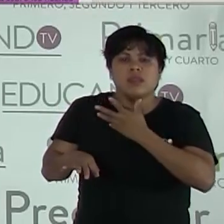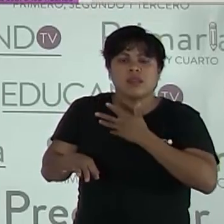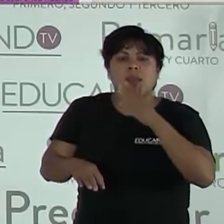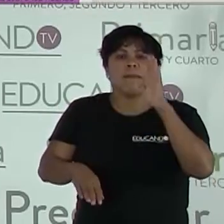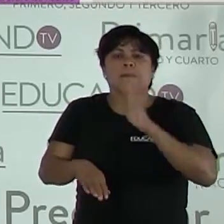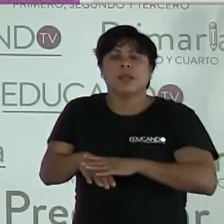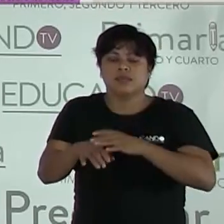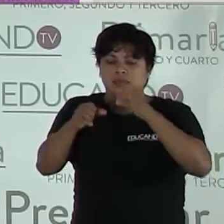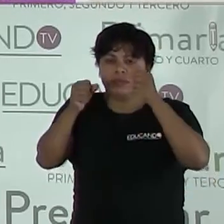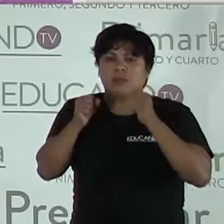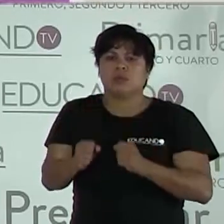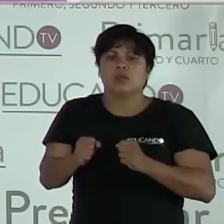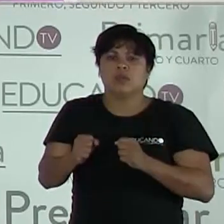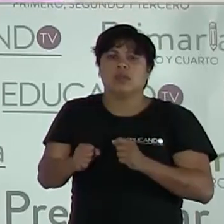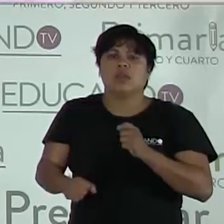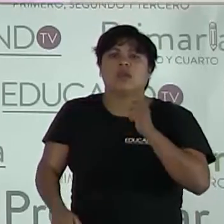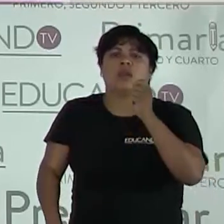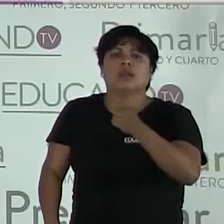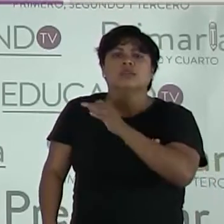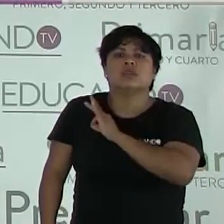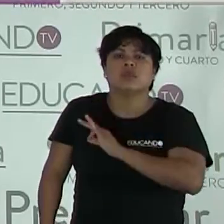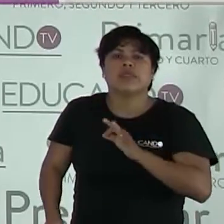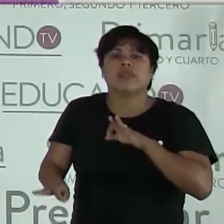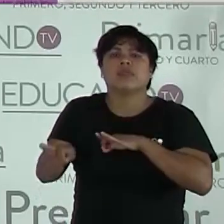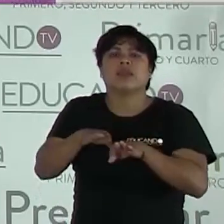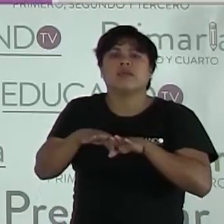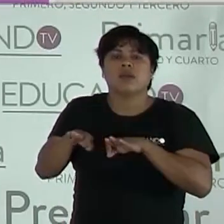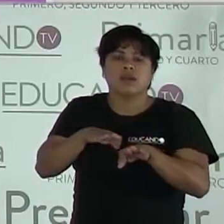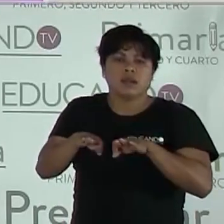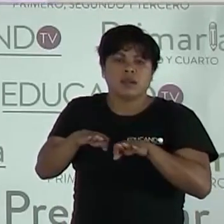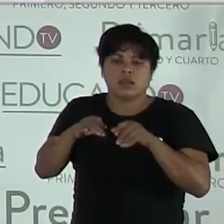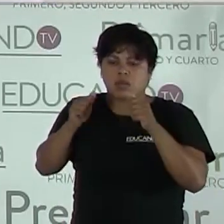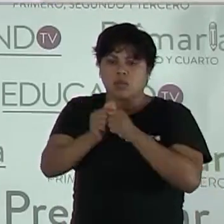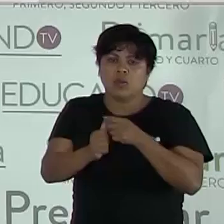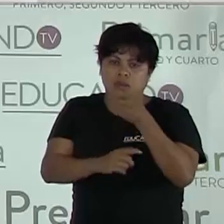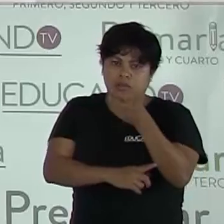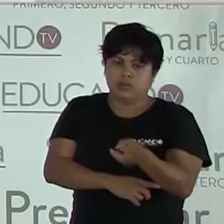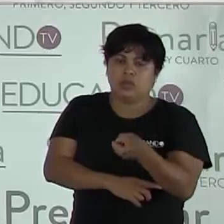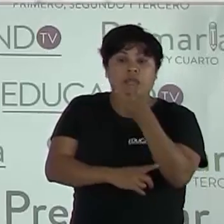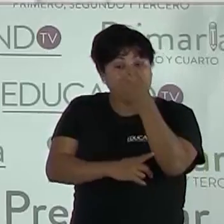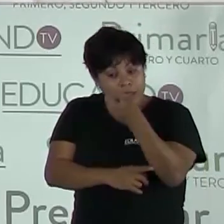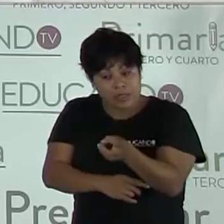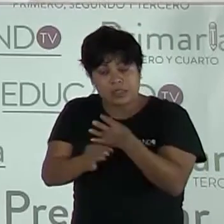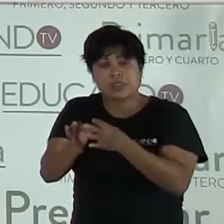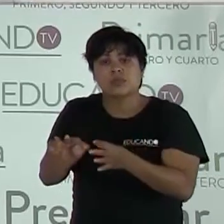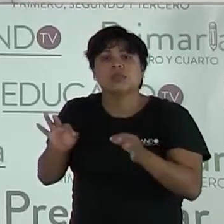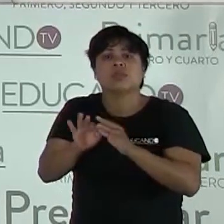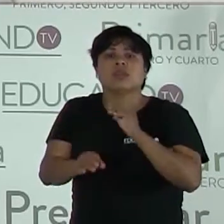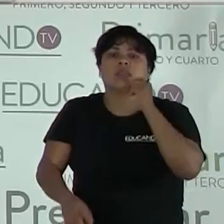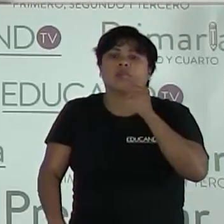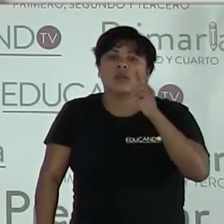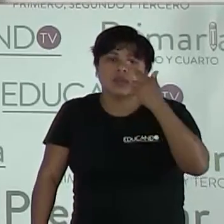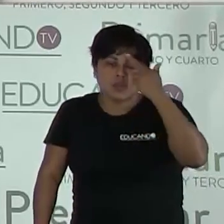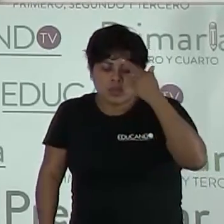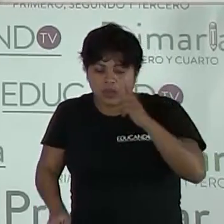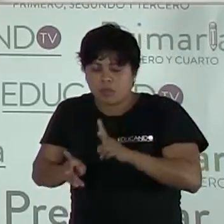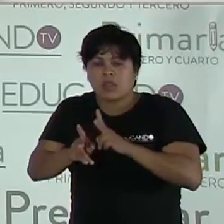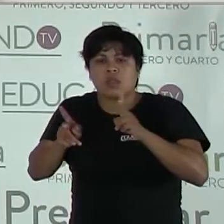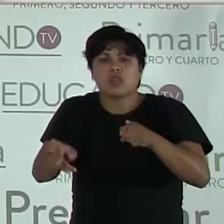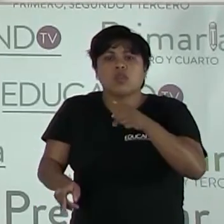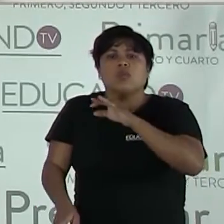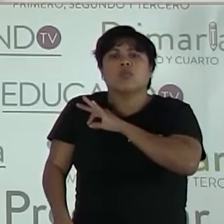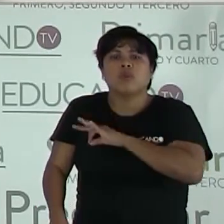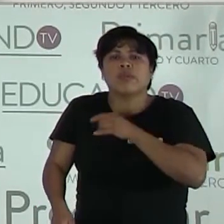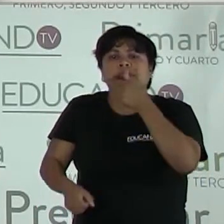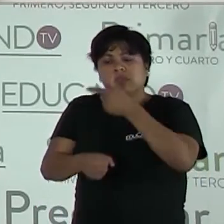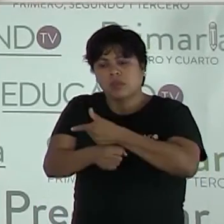tener de manera más concreta lo que se puede trabajar con él. Es importante recordarte que el periódico tú